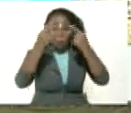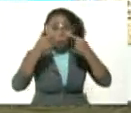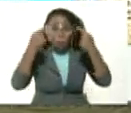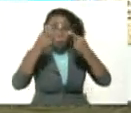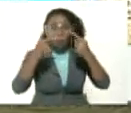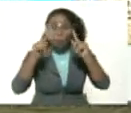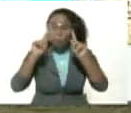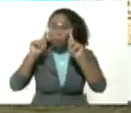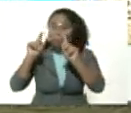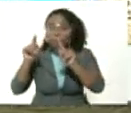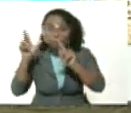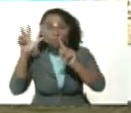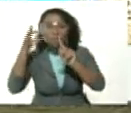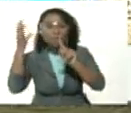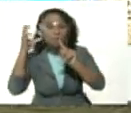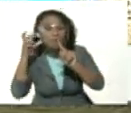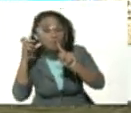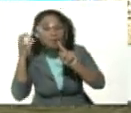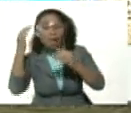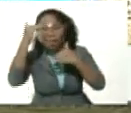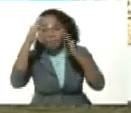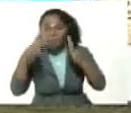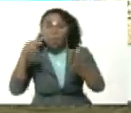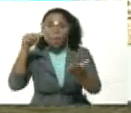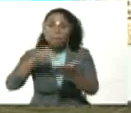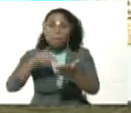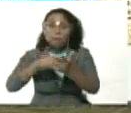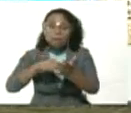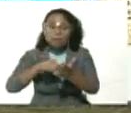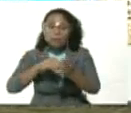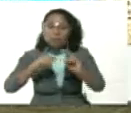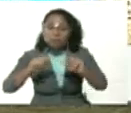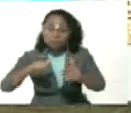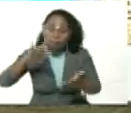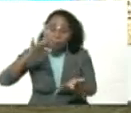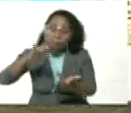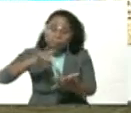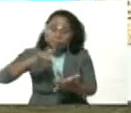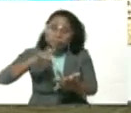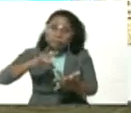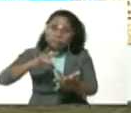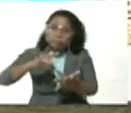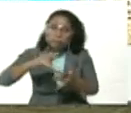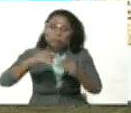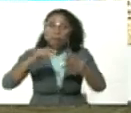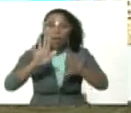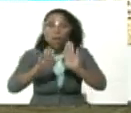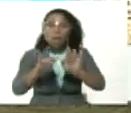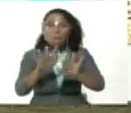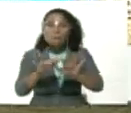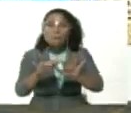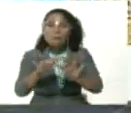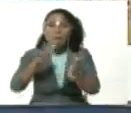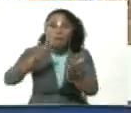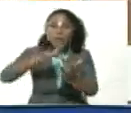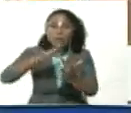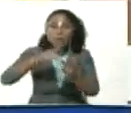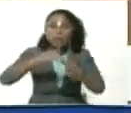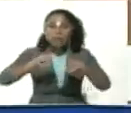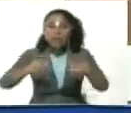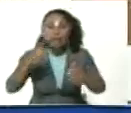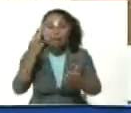la verdad, a la realidad, con los pies sobre la tierra, con los pies sobre la tierra, para